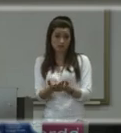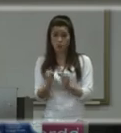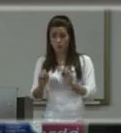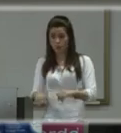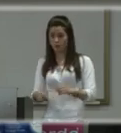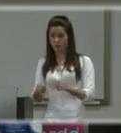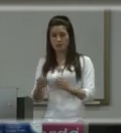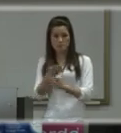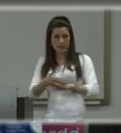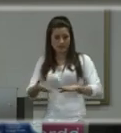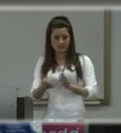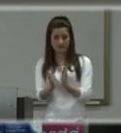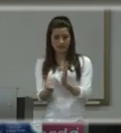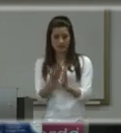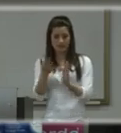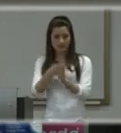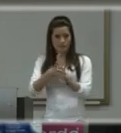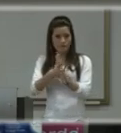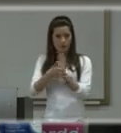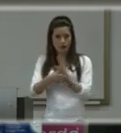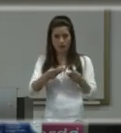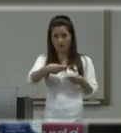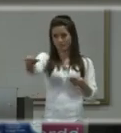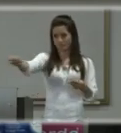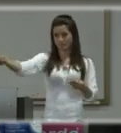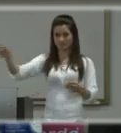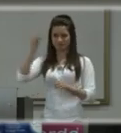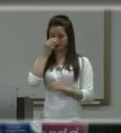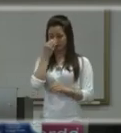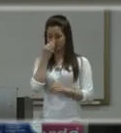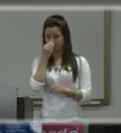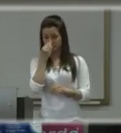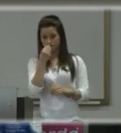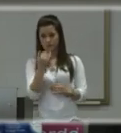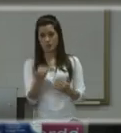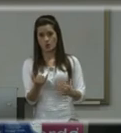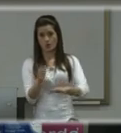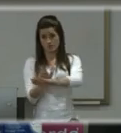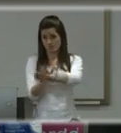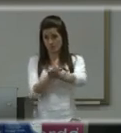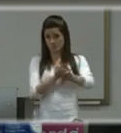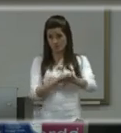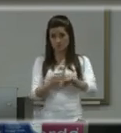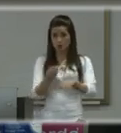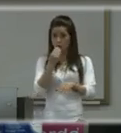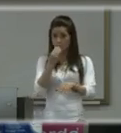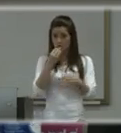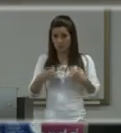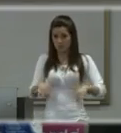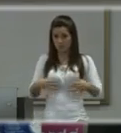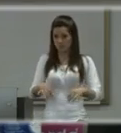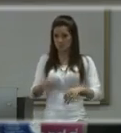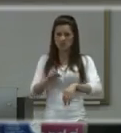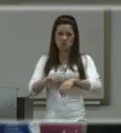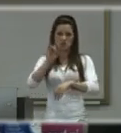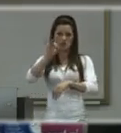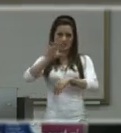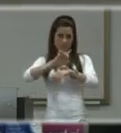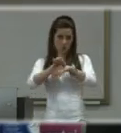informe. Entonces, les invito a que tomemos un refrigerio de 15